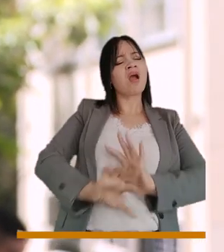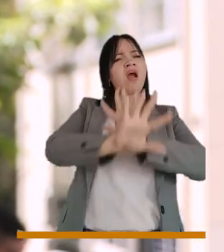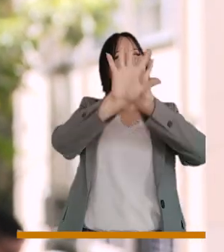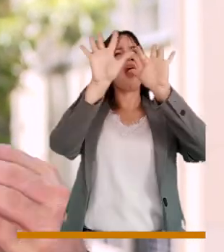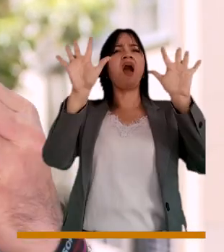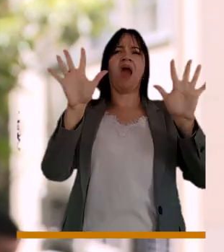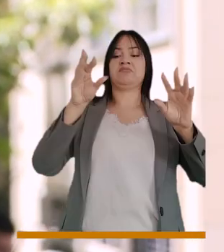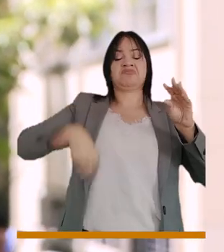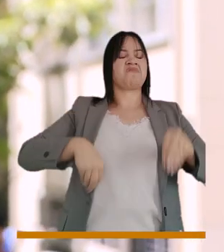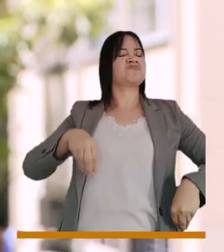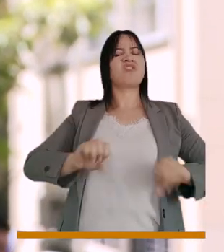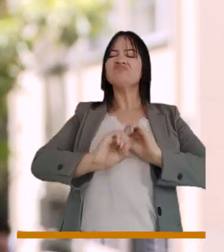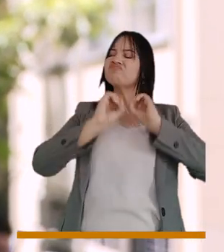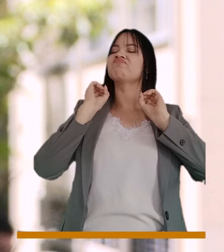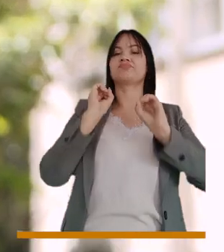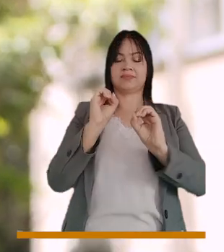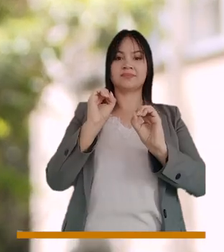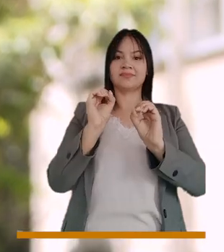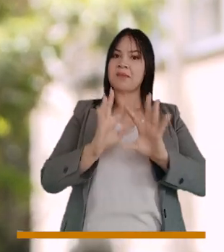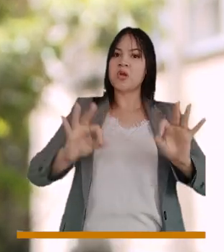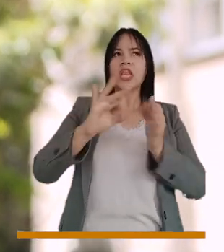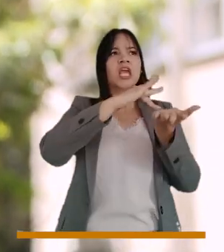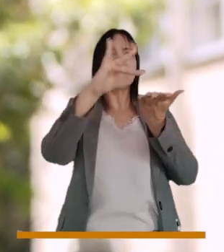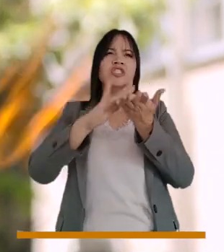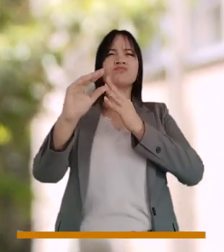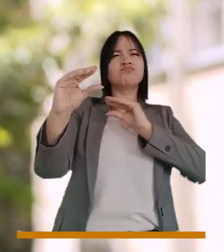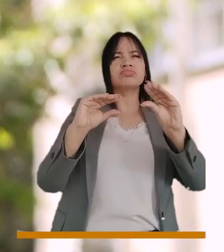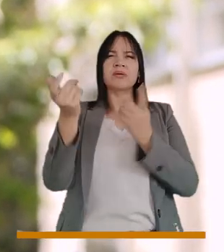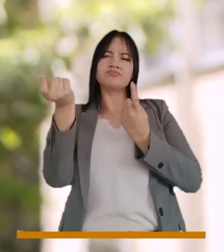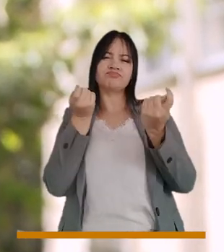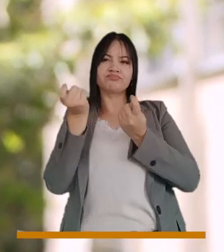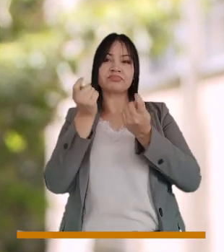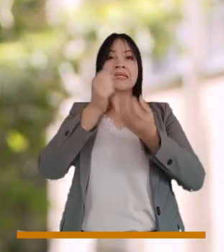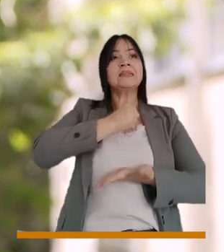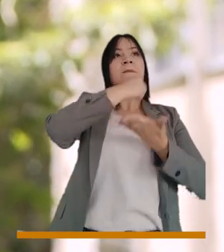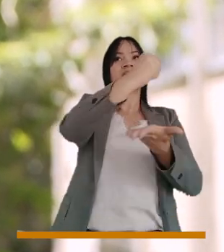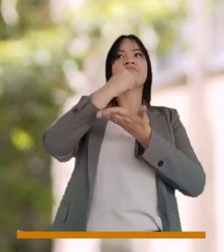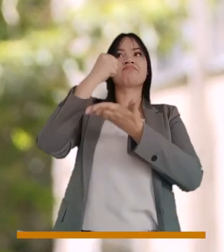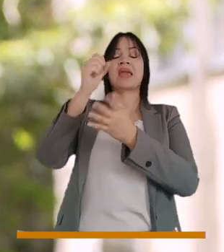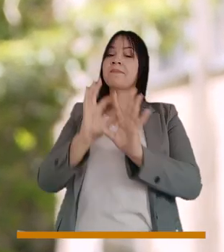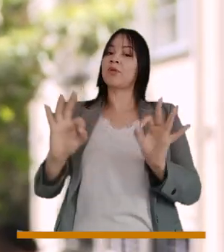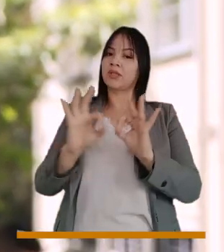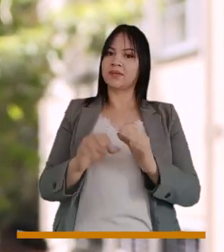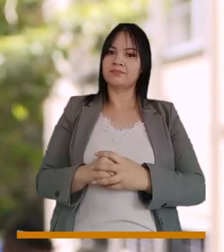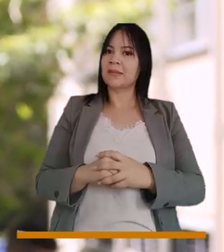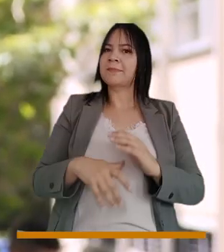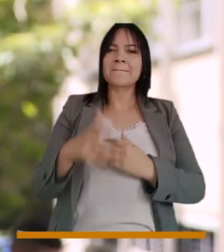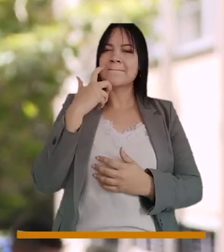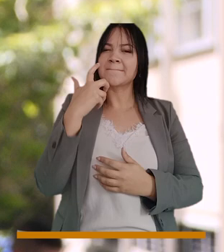transparencia absoluta y cero corrupción, austeridad en el gasto y eficiencia en la inversión de los recursos públicos,